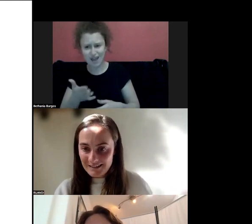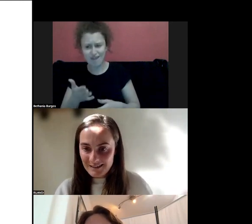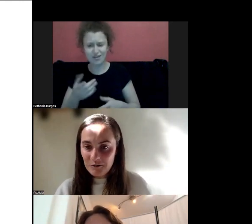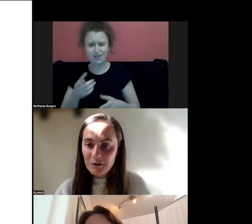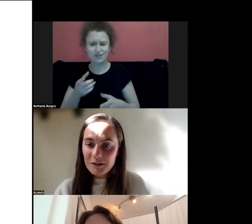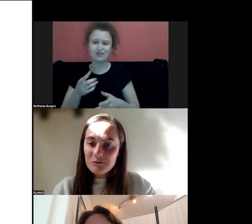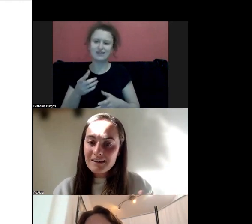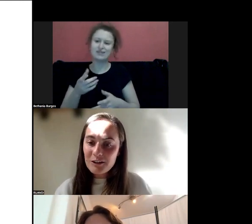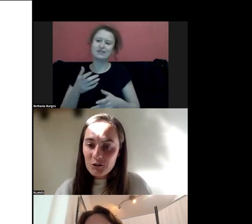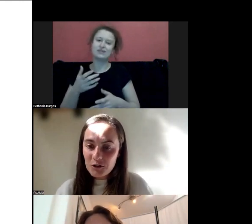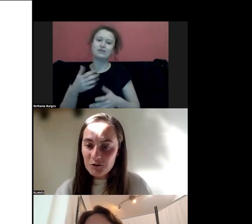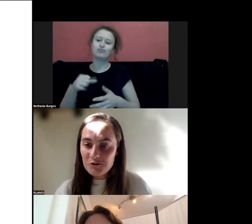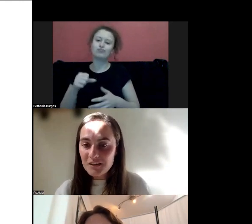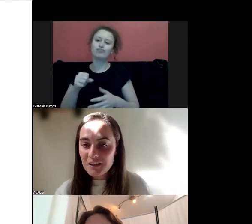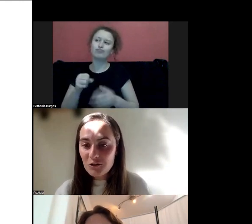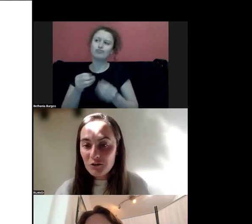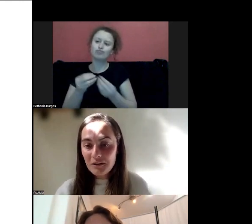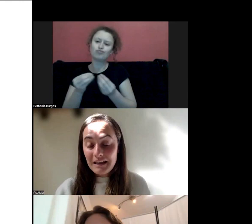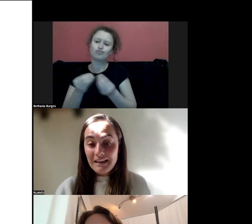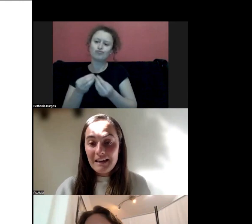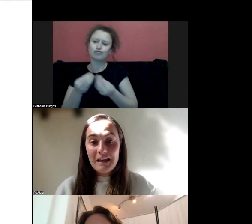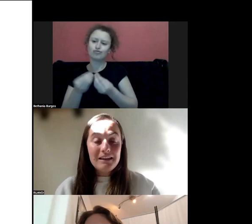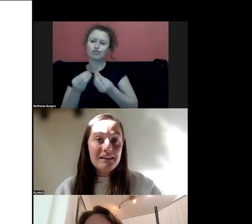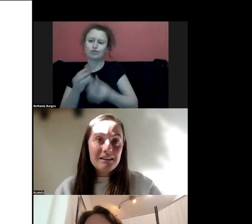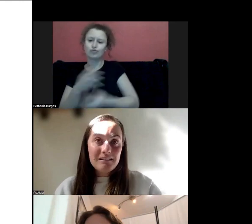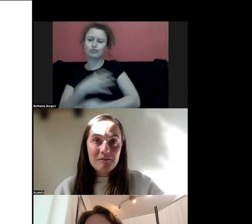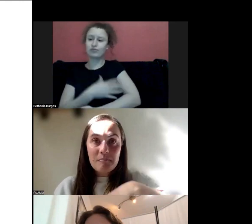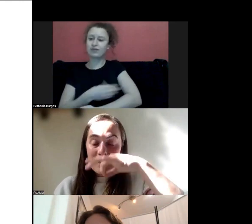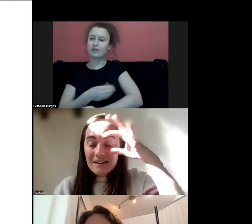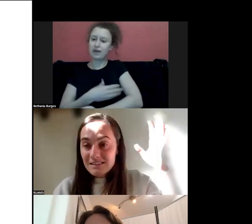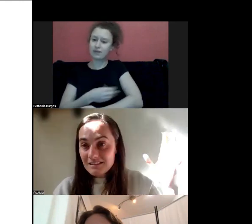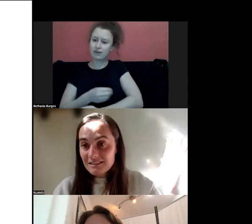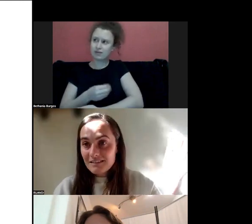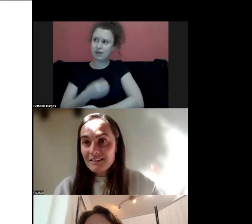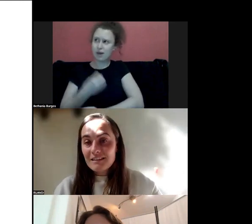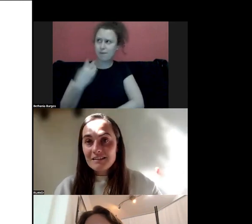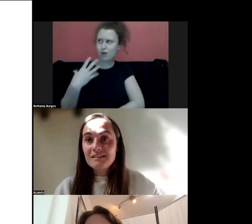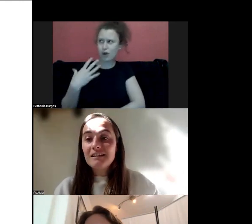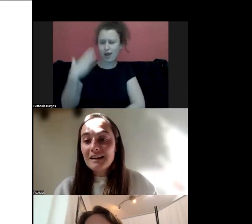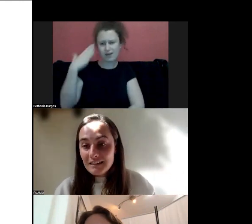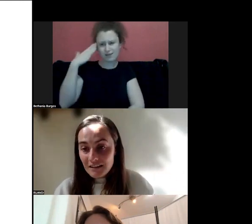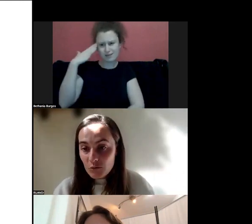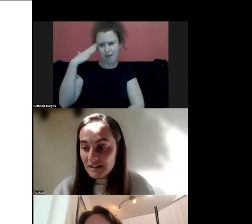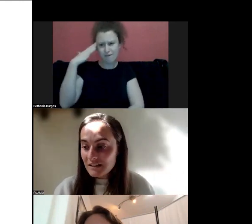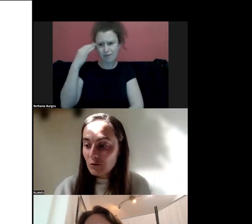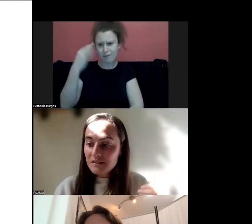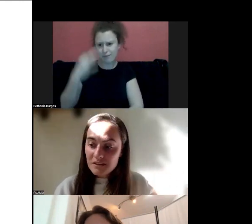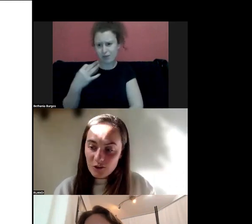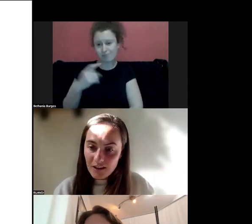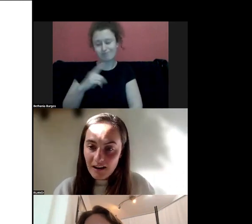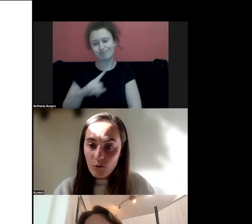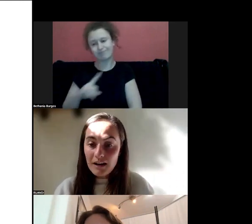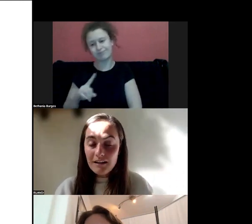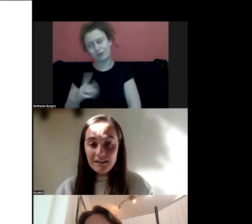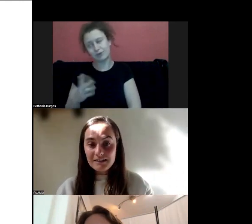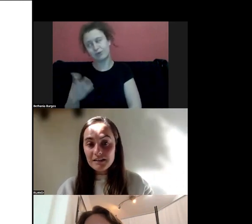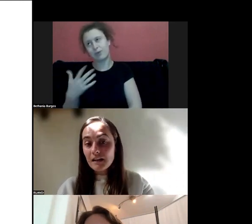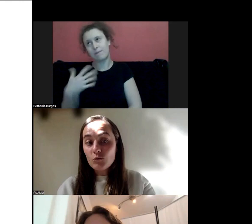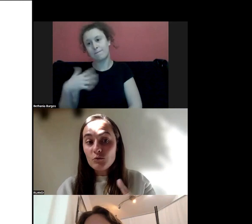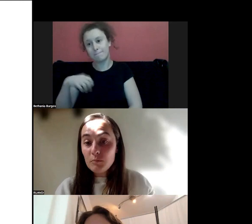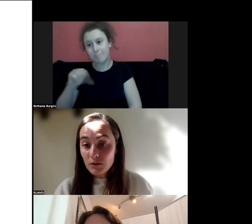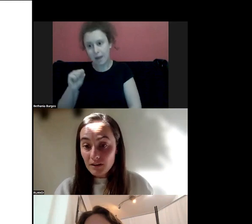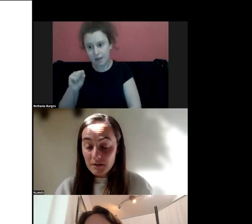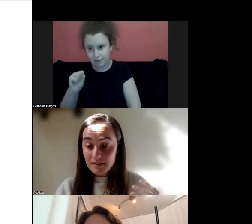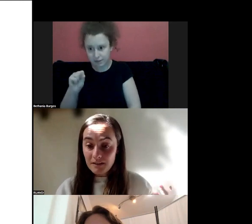a la lactancia, como que es un terreno desconocido y más si se trata de una situación en la cual